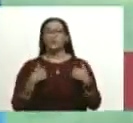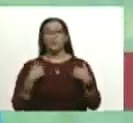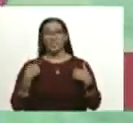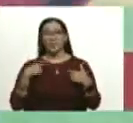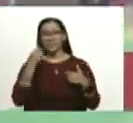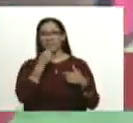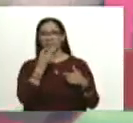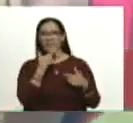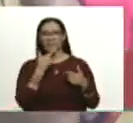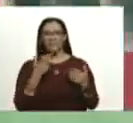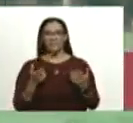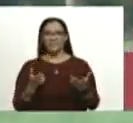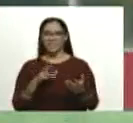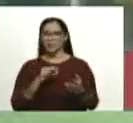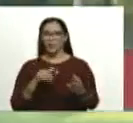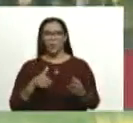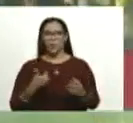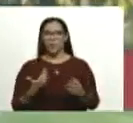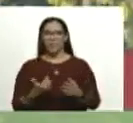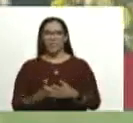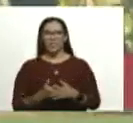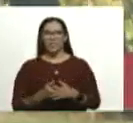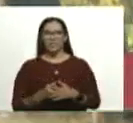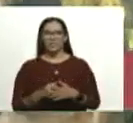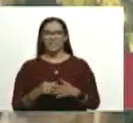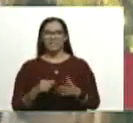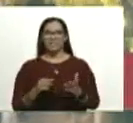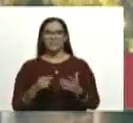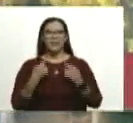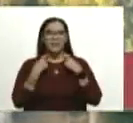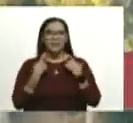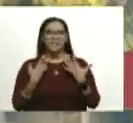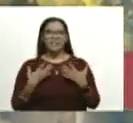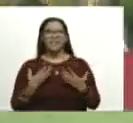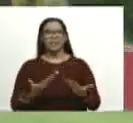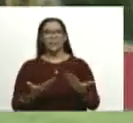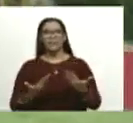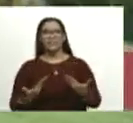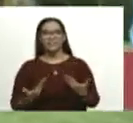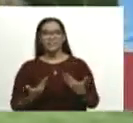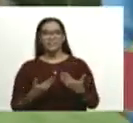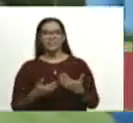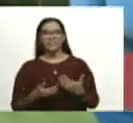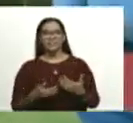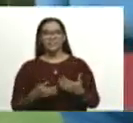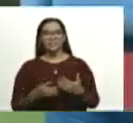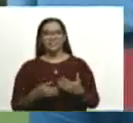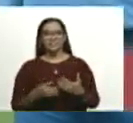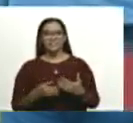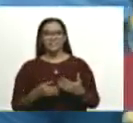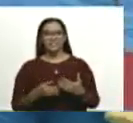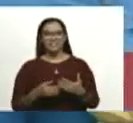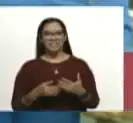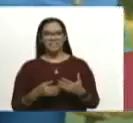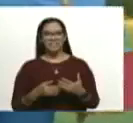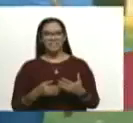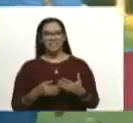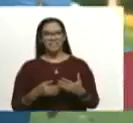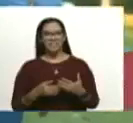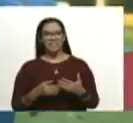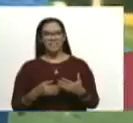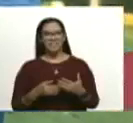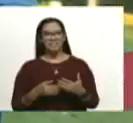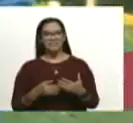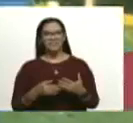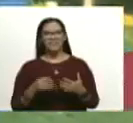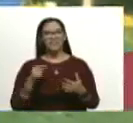belleza acá que no podía, por supuesto, desperdiciar la oportunidad de conocer. ¿Qué tipo de animal es este, ministro?